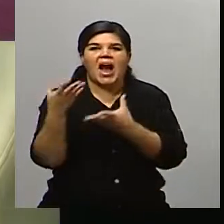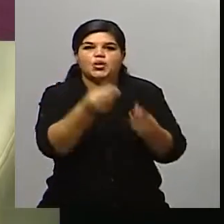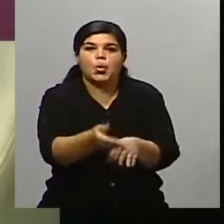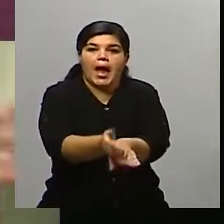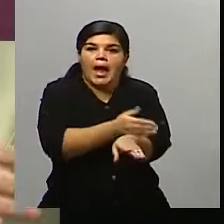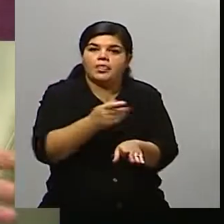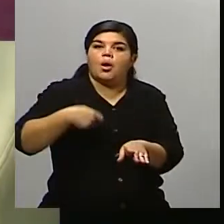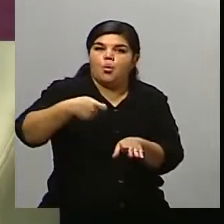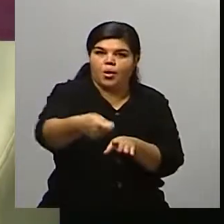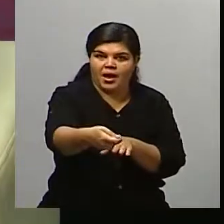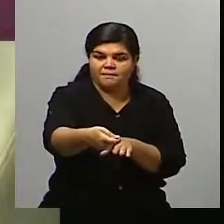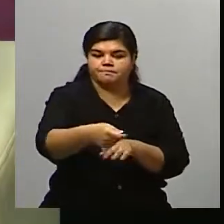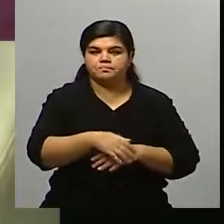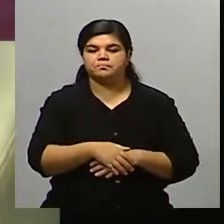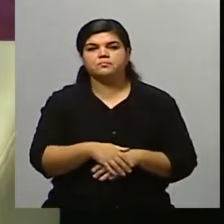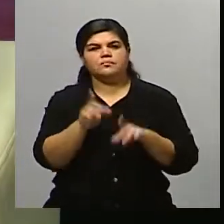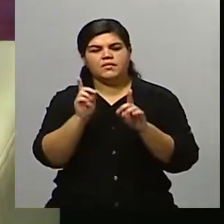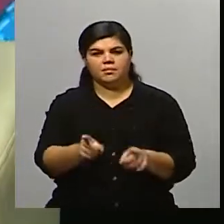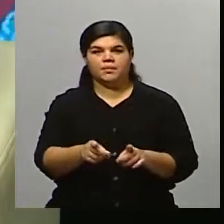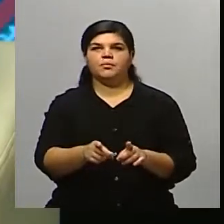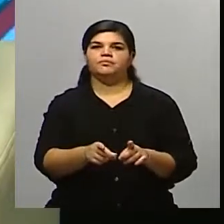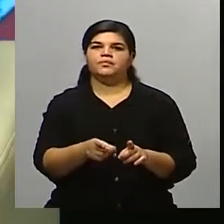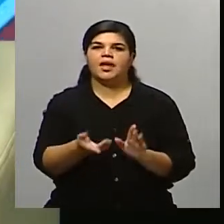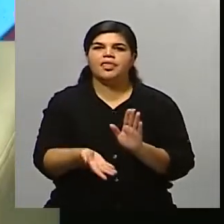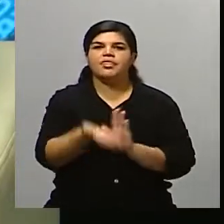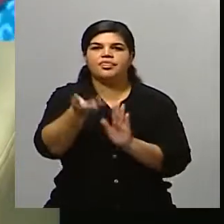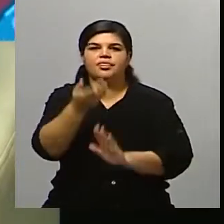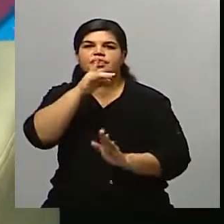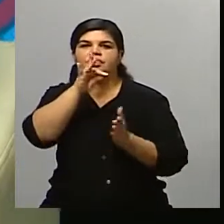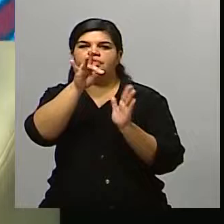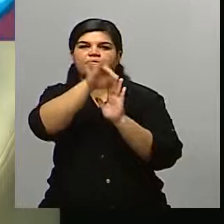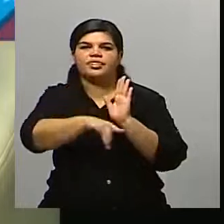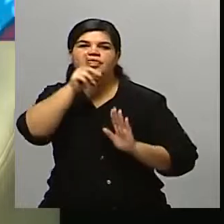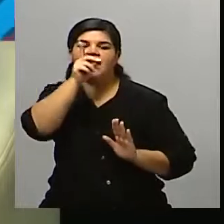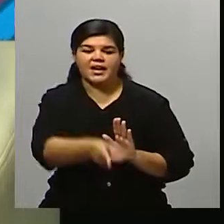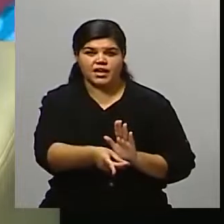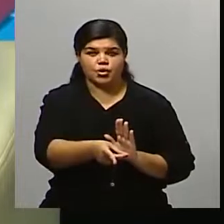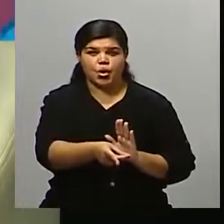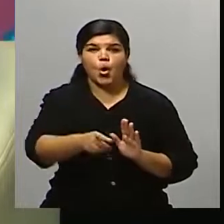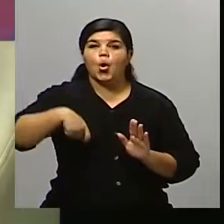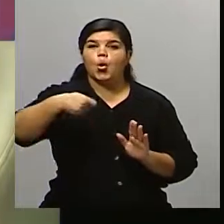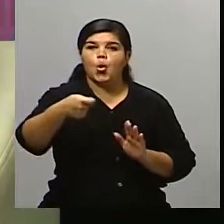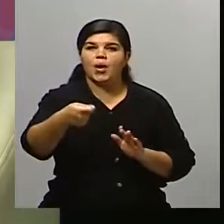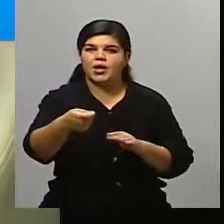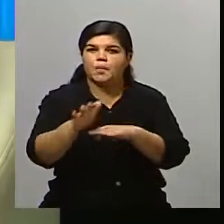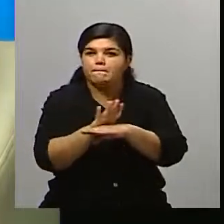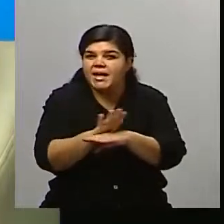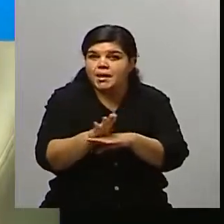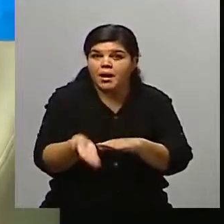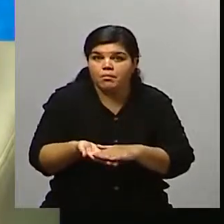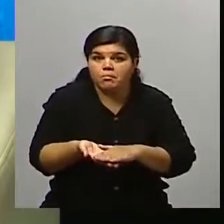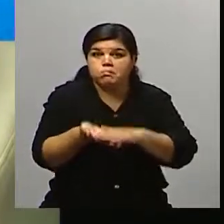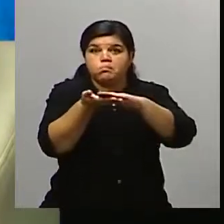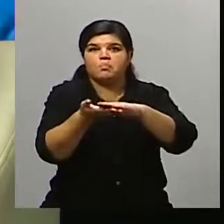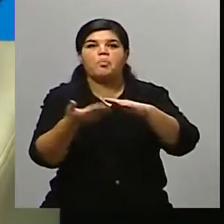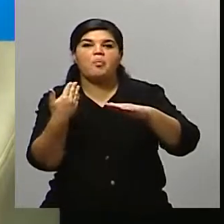esos años y ya a partir de los primeros aumentos por decreto en el año 2003 de las jubilaciones mínimas. Nosotros en el año 2015 teníamos una